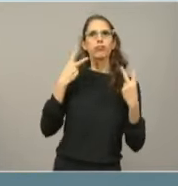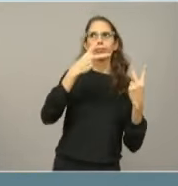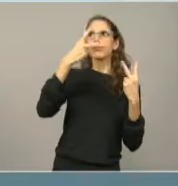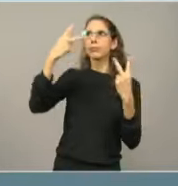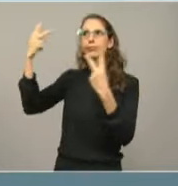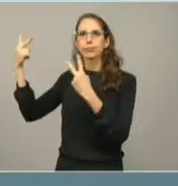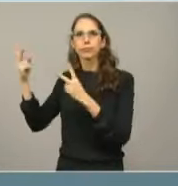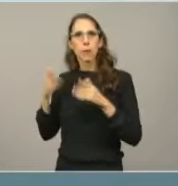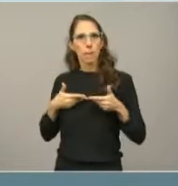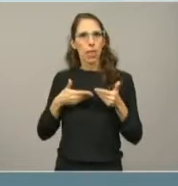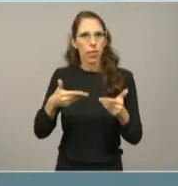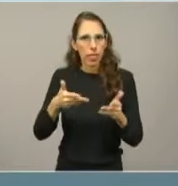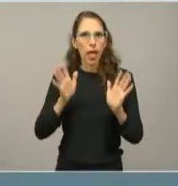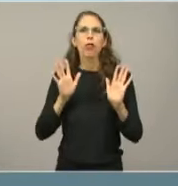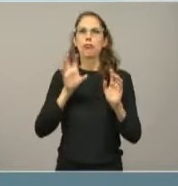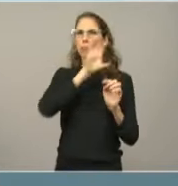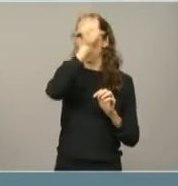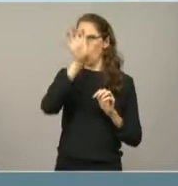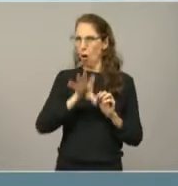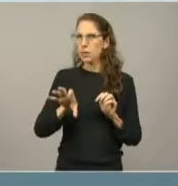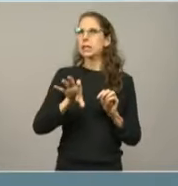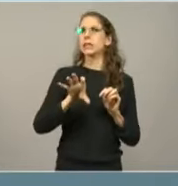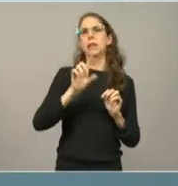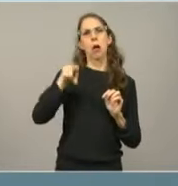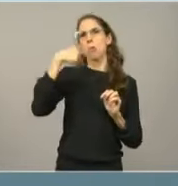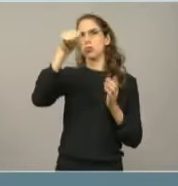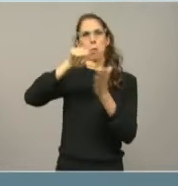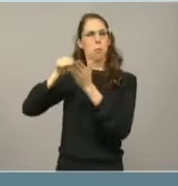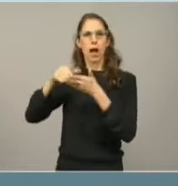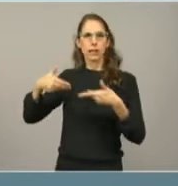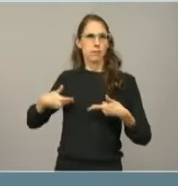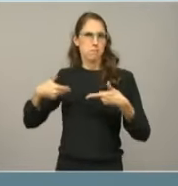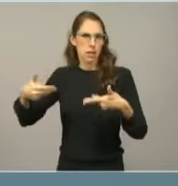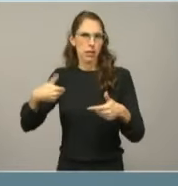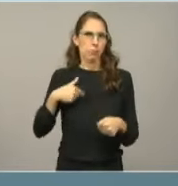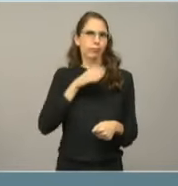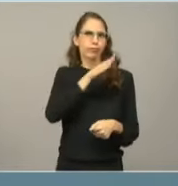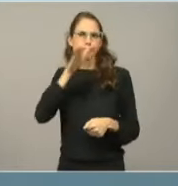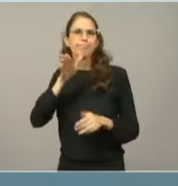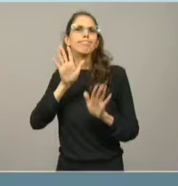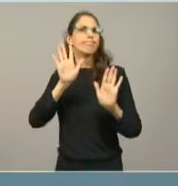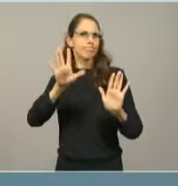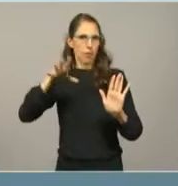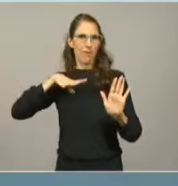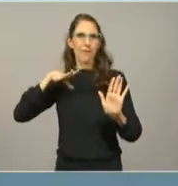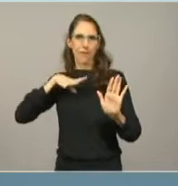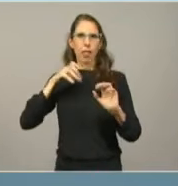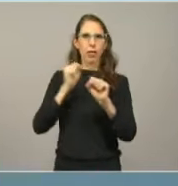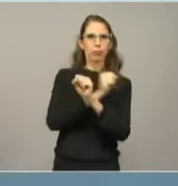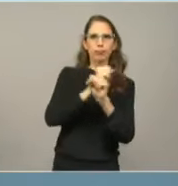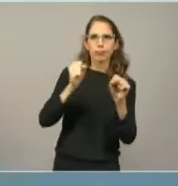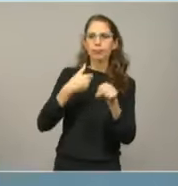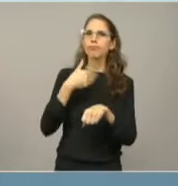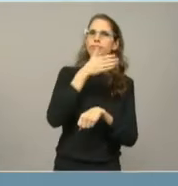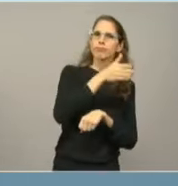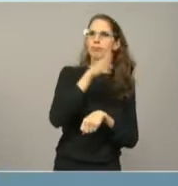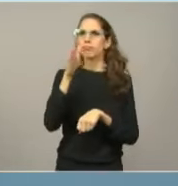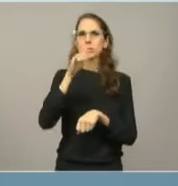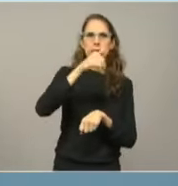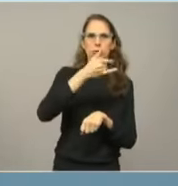eh en provincias de la Argentina y en otros países todavía no tenemos definido